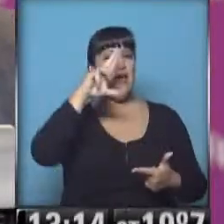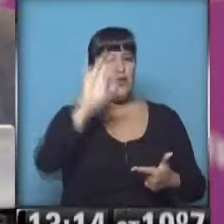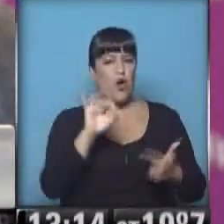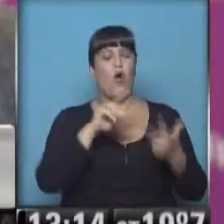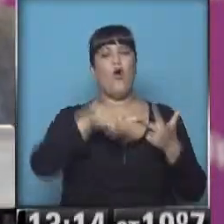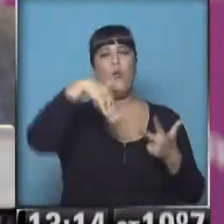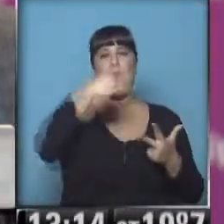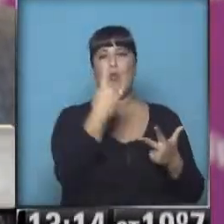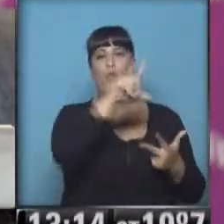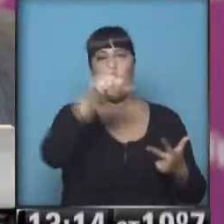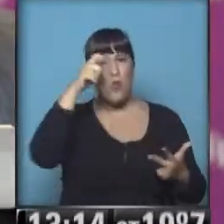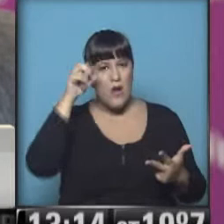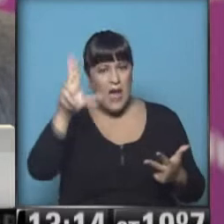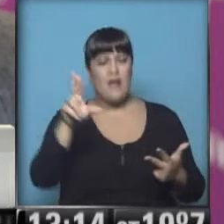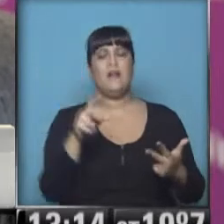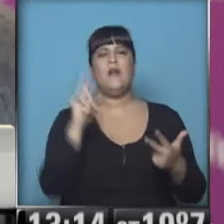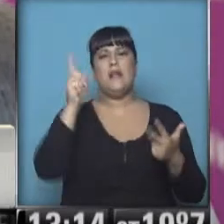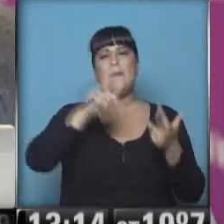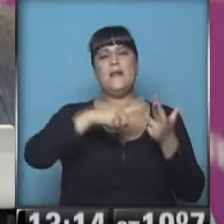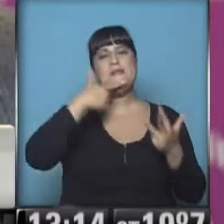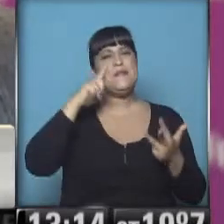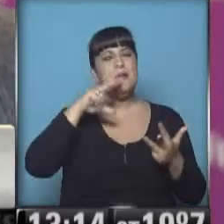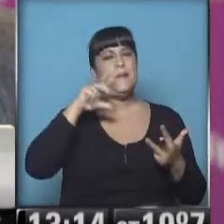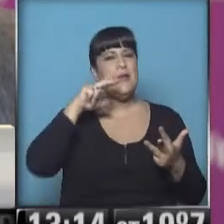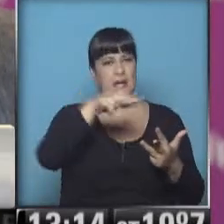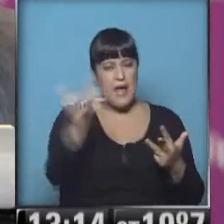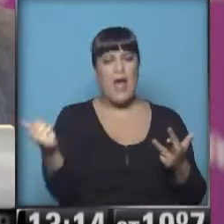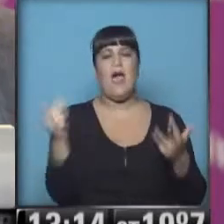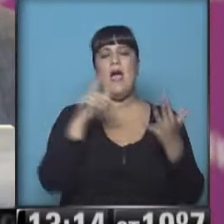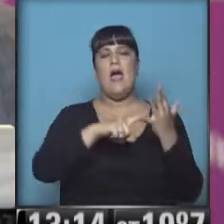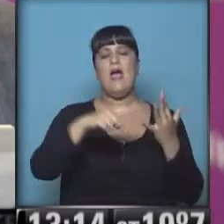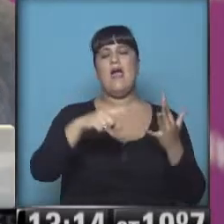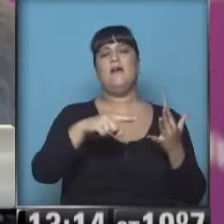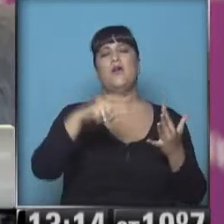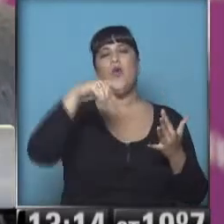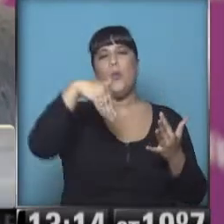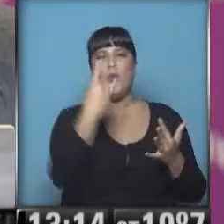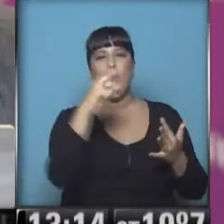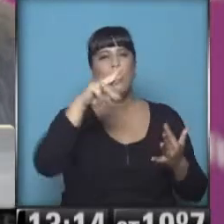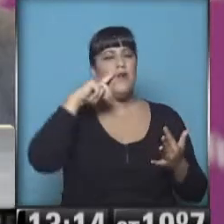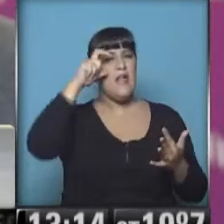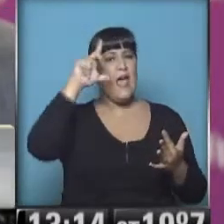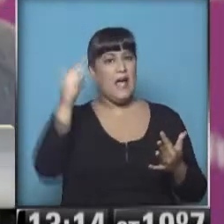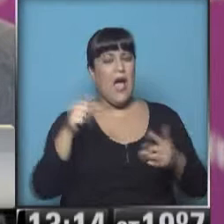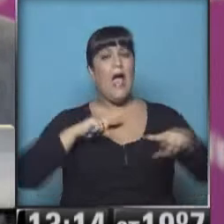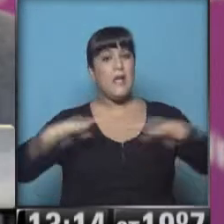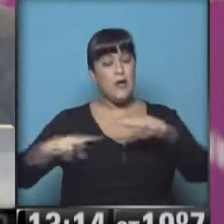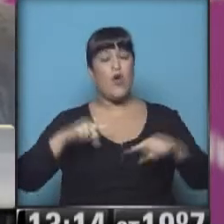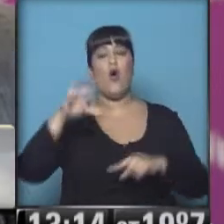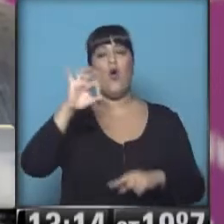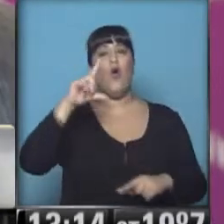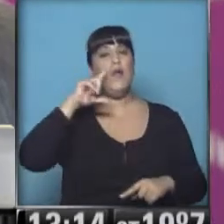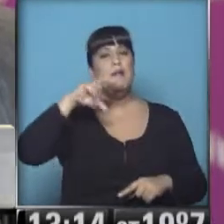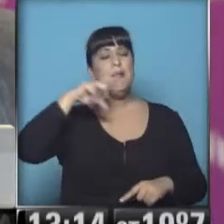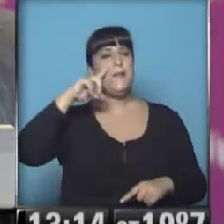müller y bueno silvina en este muriega y la dirección de carlos olivieri una